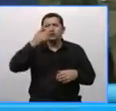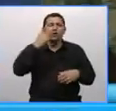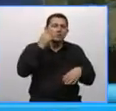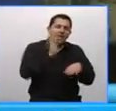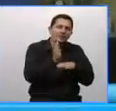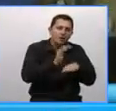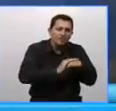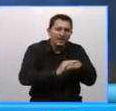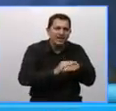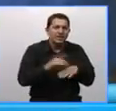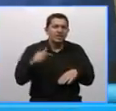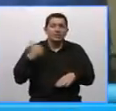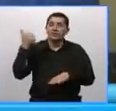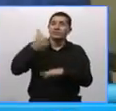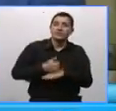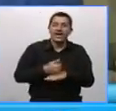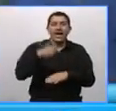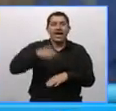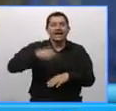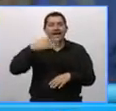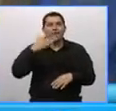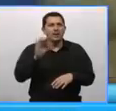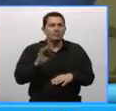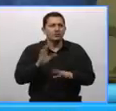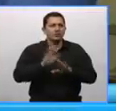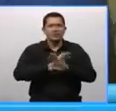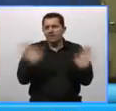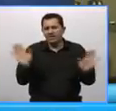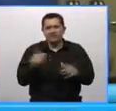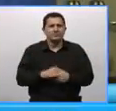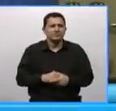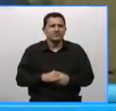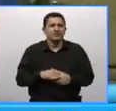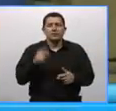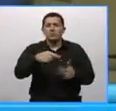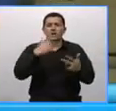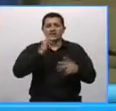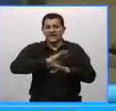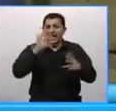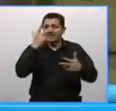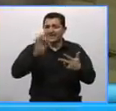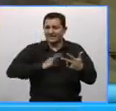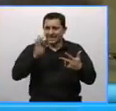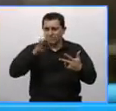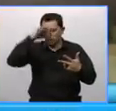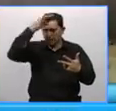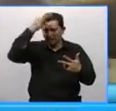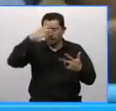todo eso, y después aparecés vos en el copete. Bueno, acá estamos en el Maipo, entonces no hagan copete. El tercer año de tu obra. Sí, la tercera